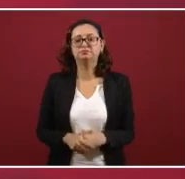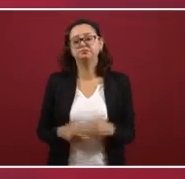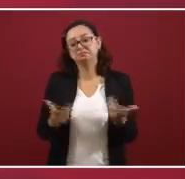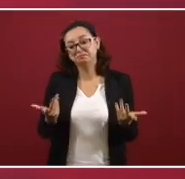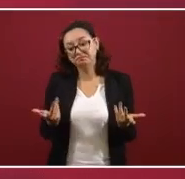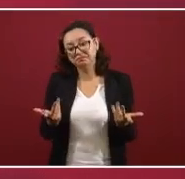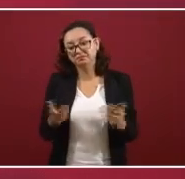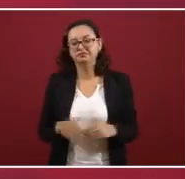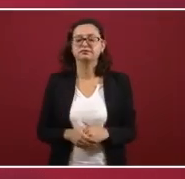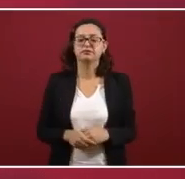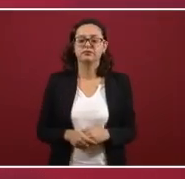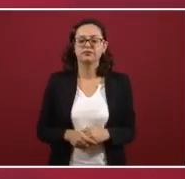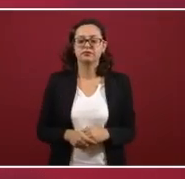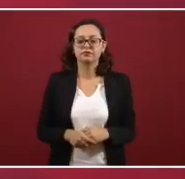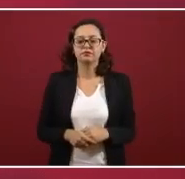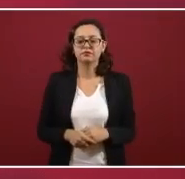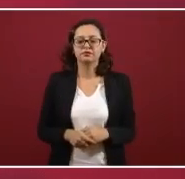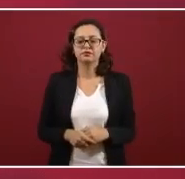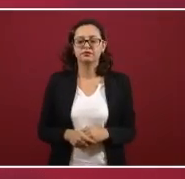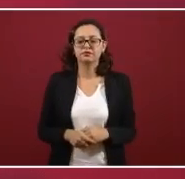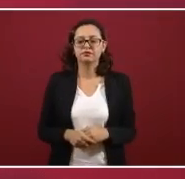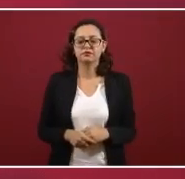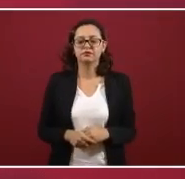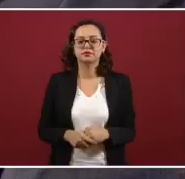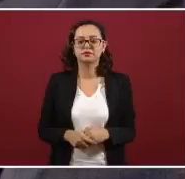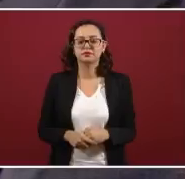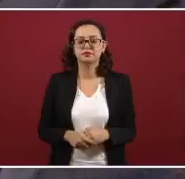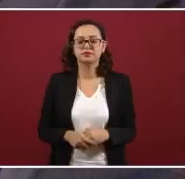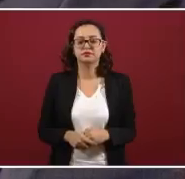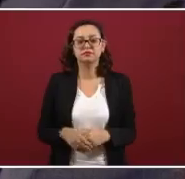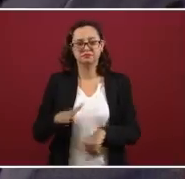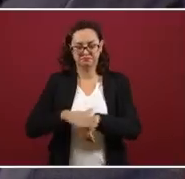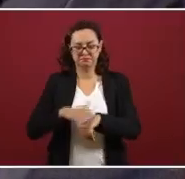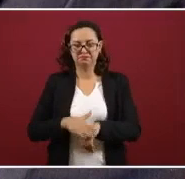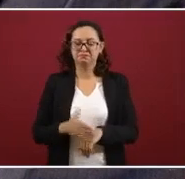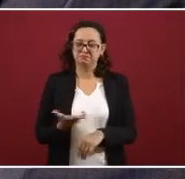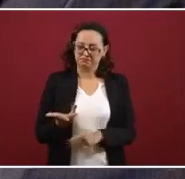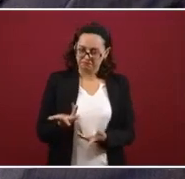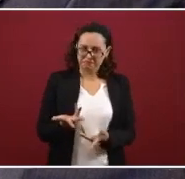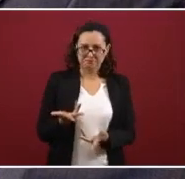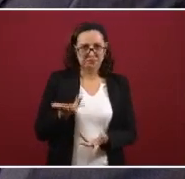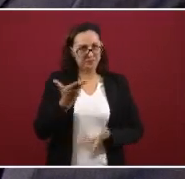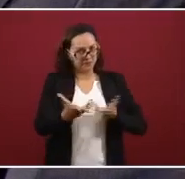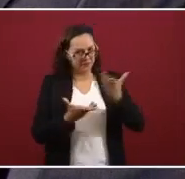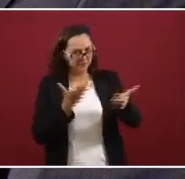Entonces, a hacer las solicitudes,